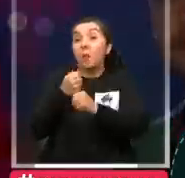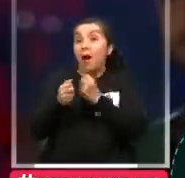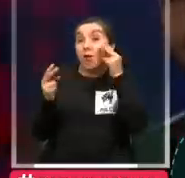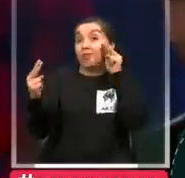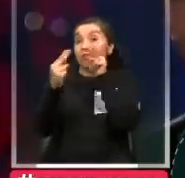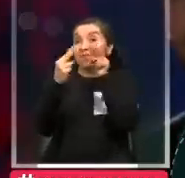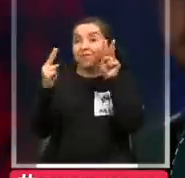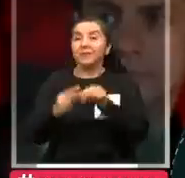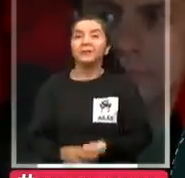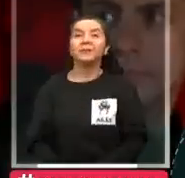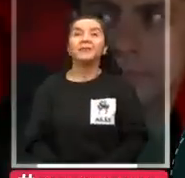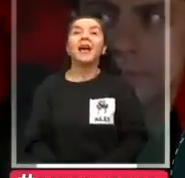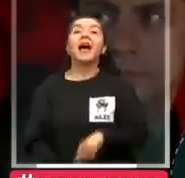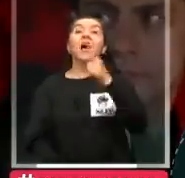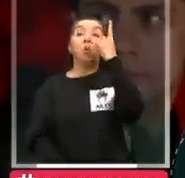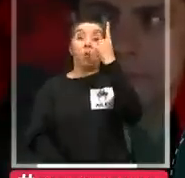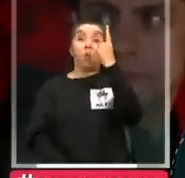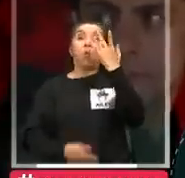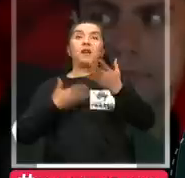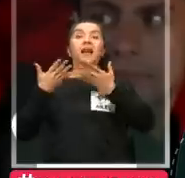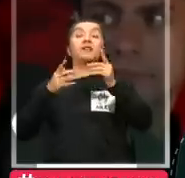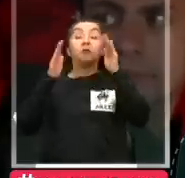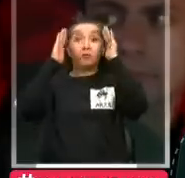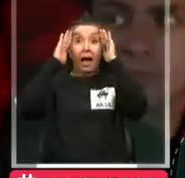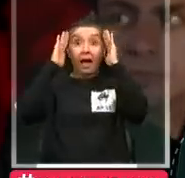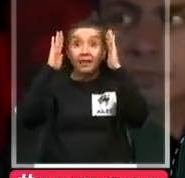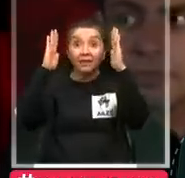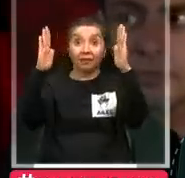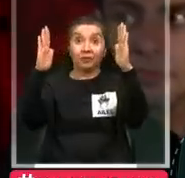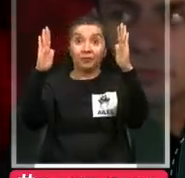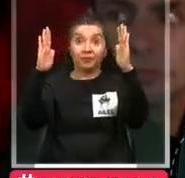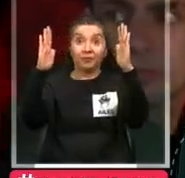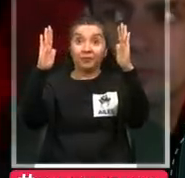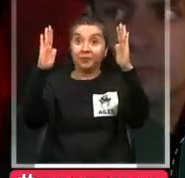visto. Y hay una canción, chicas, presten mucha atención,